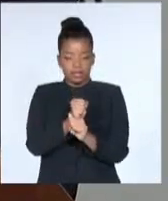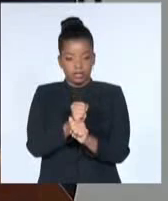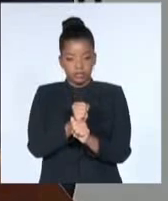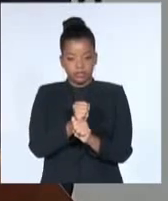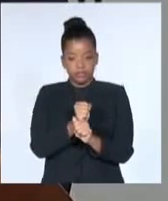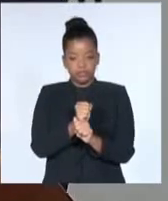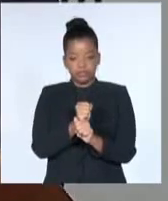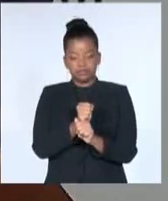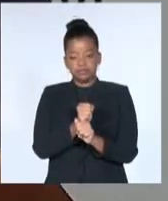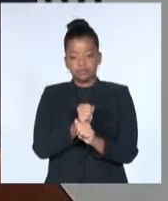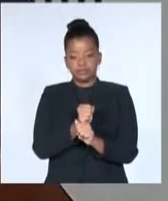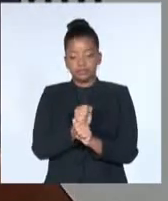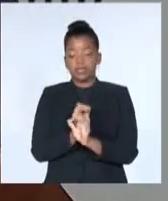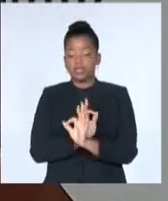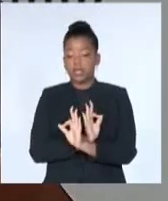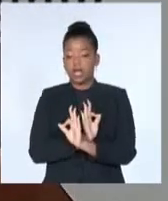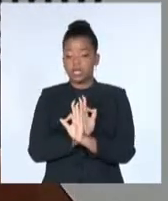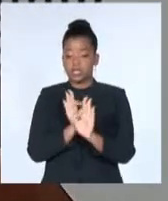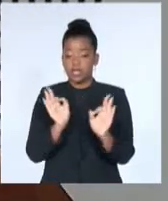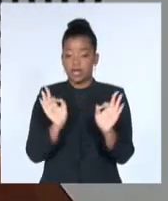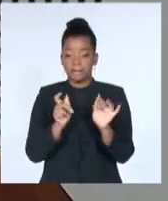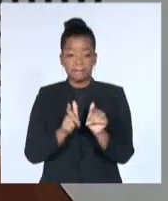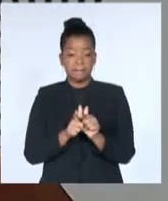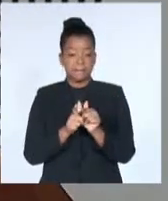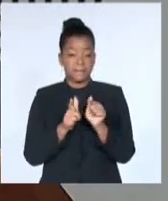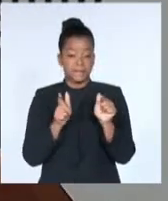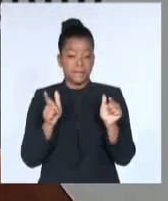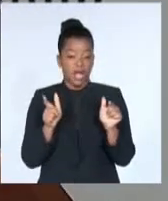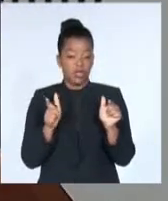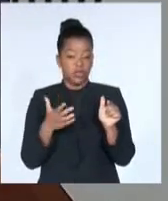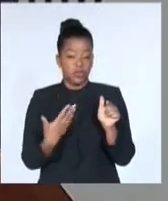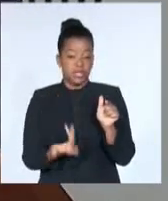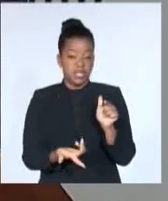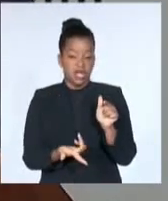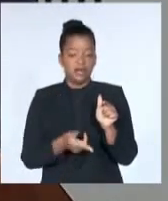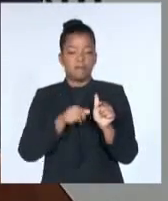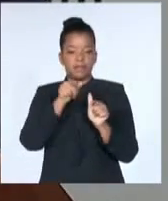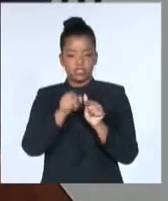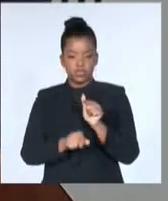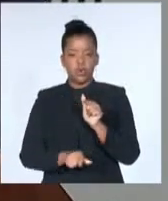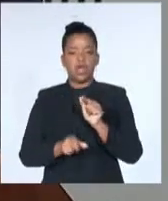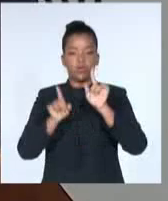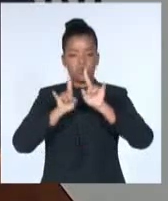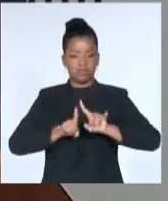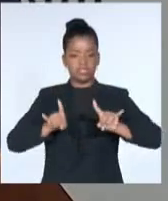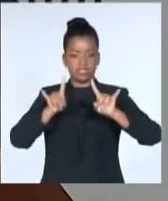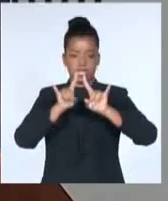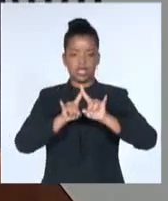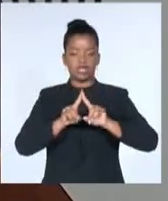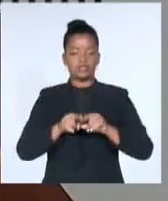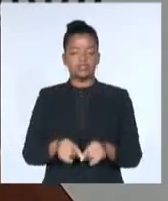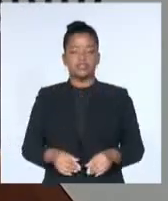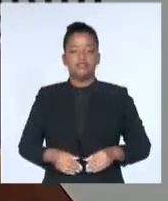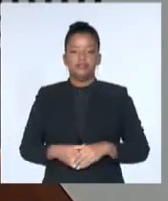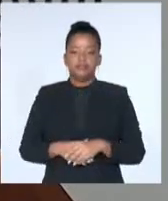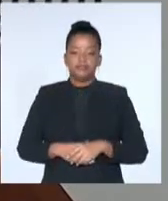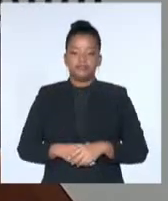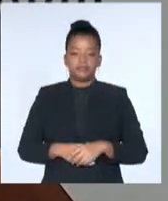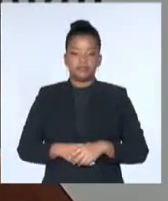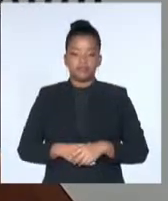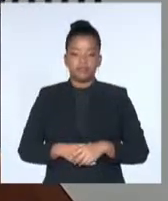de calidad, la mayoría de ellos ocupados por licenciados universitarios. Hoy